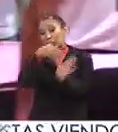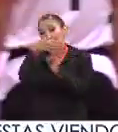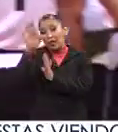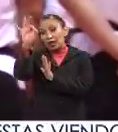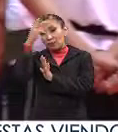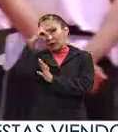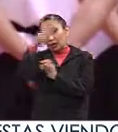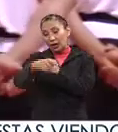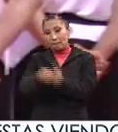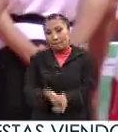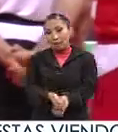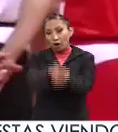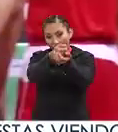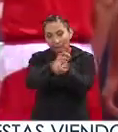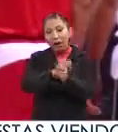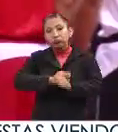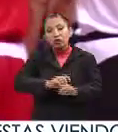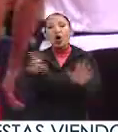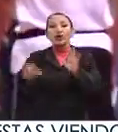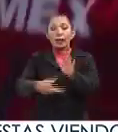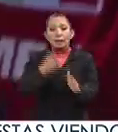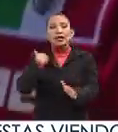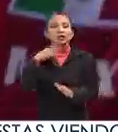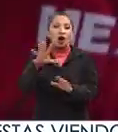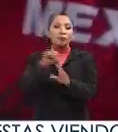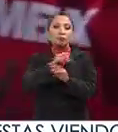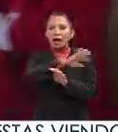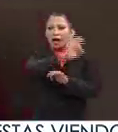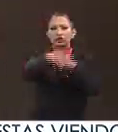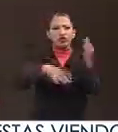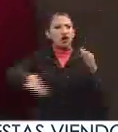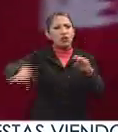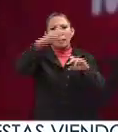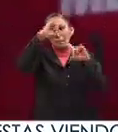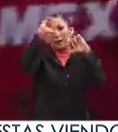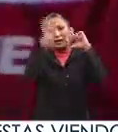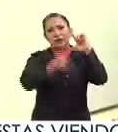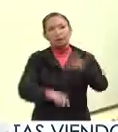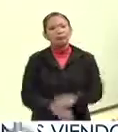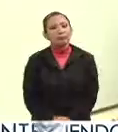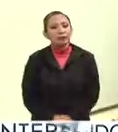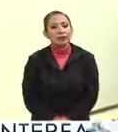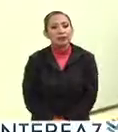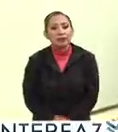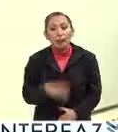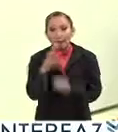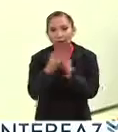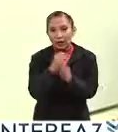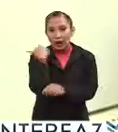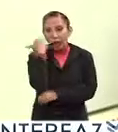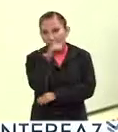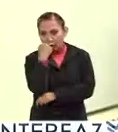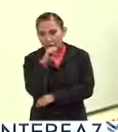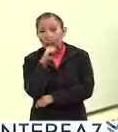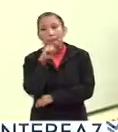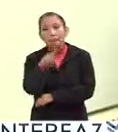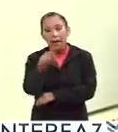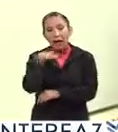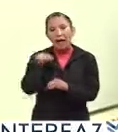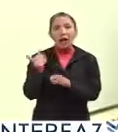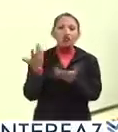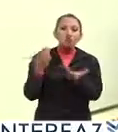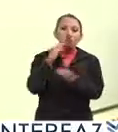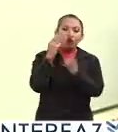la Federación Mexicana de Voleibol lanzará un nuevo tiraje con alcance para toda la República Mexicana. Mundial de Acapulco, también tengo un récord